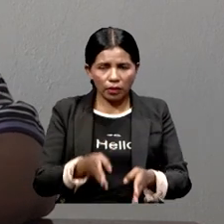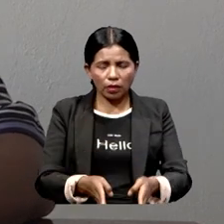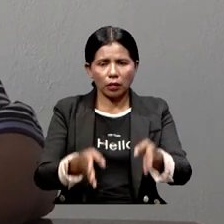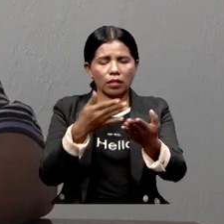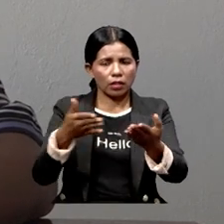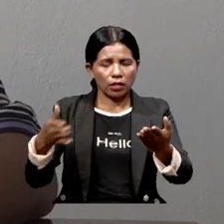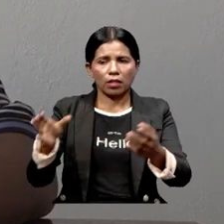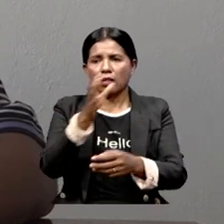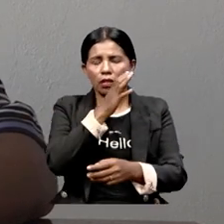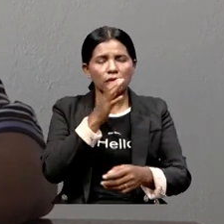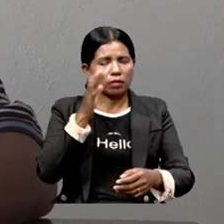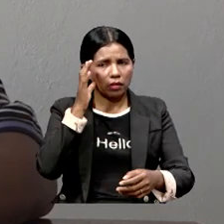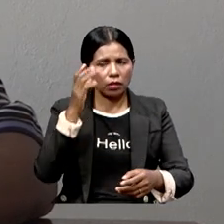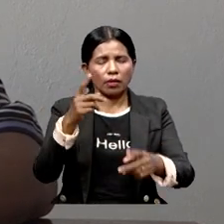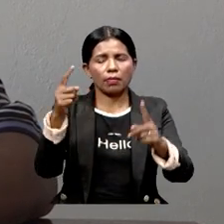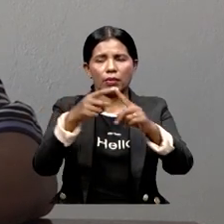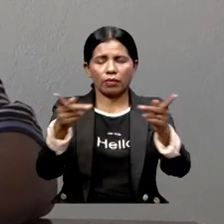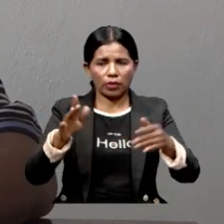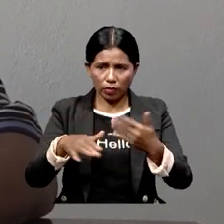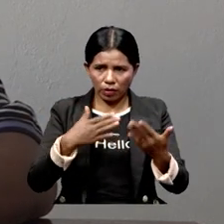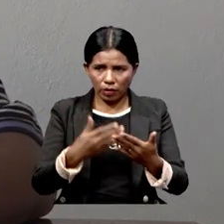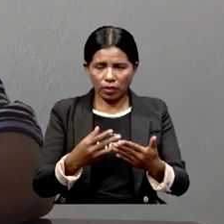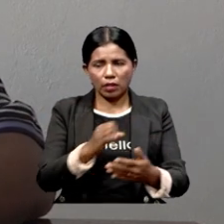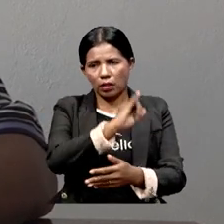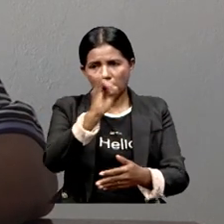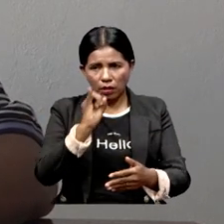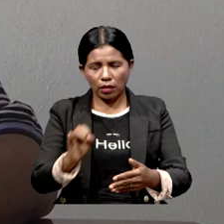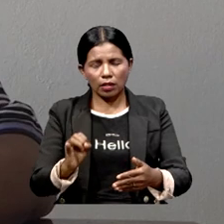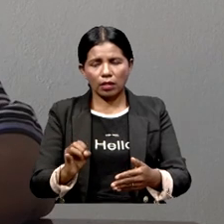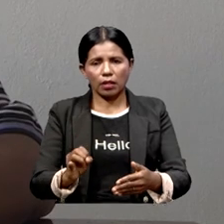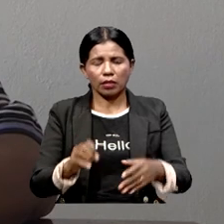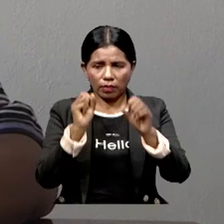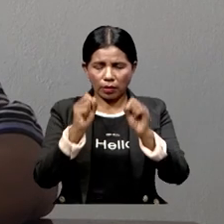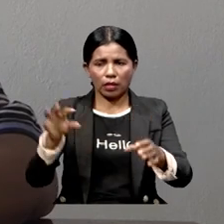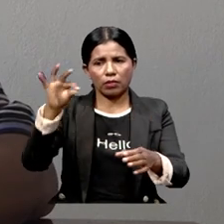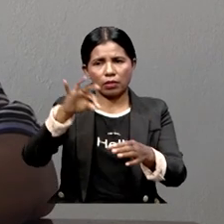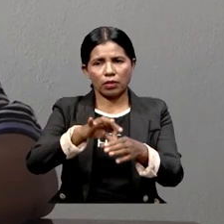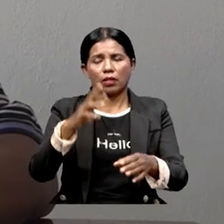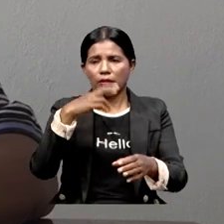agricultura va fatin ser todo tu nebe identifique potencia va ia